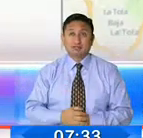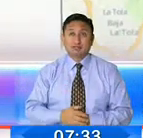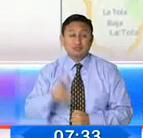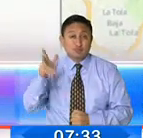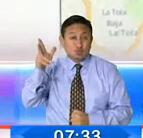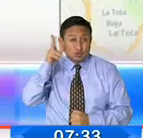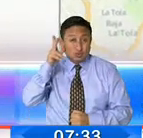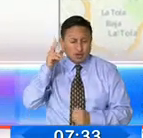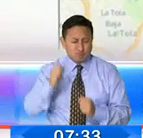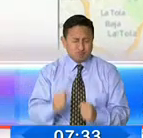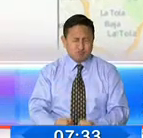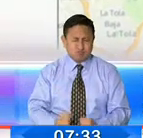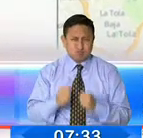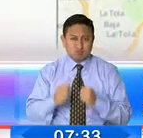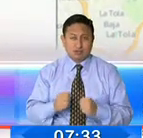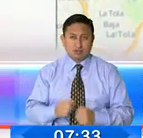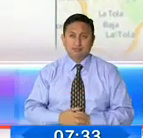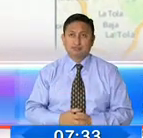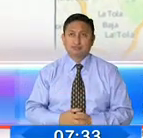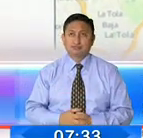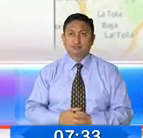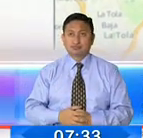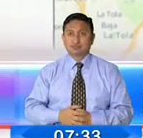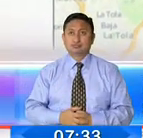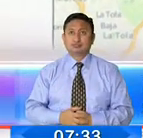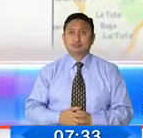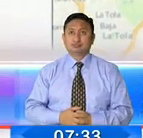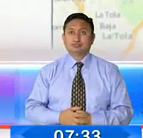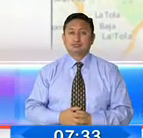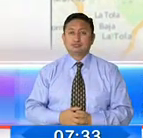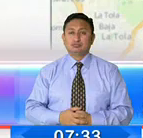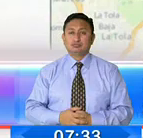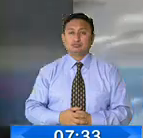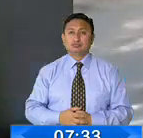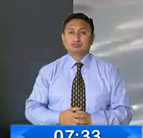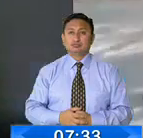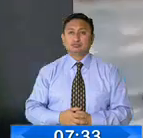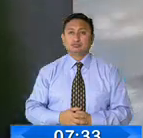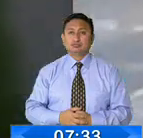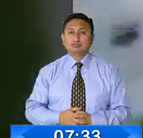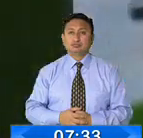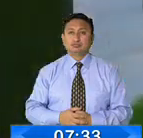escuchó con fuerza a varios kilómetros a la redonda. En Quito informó